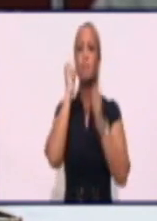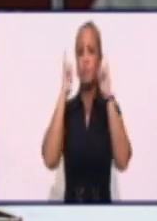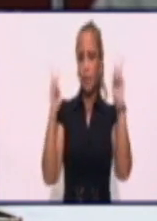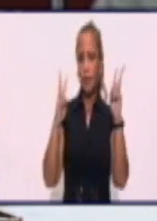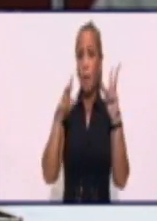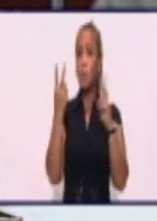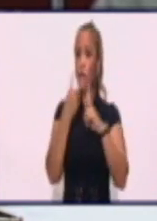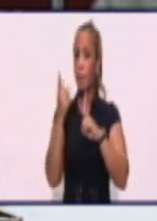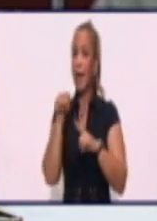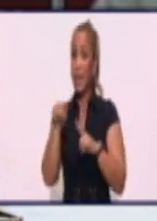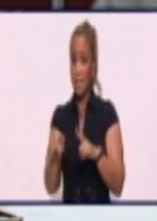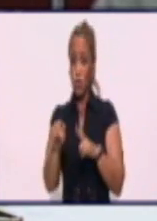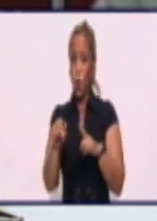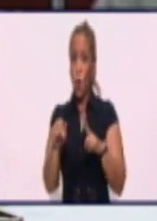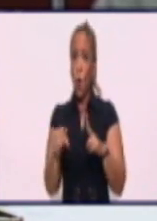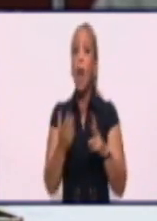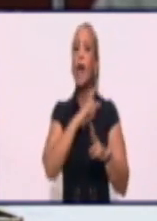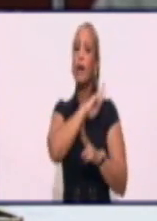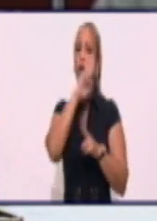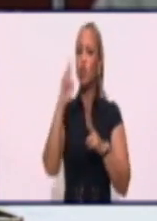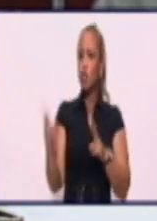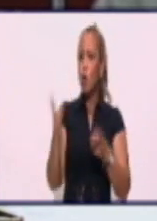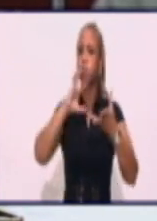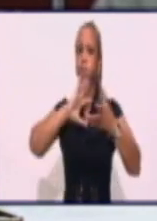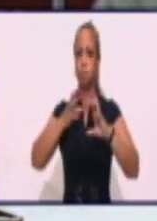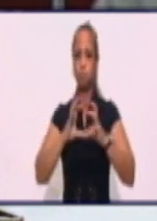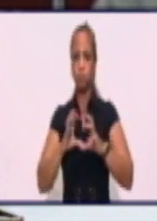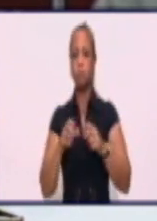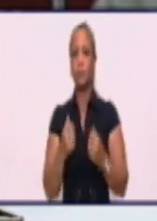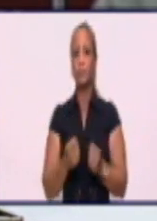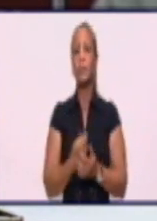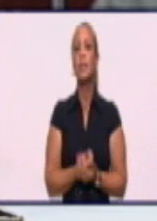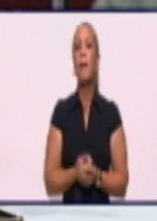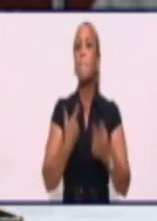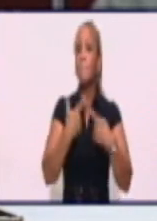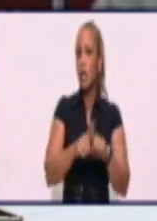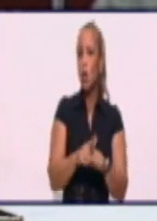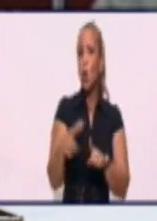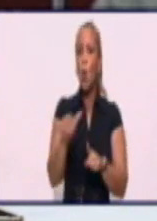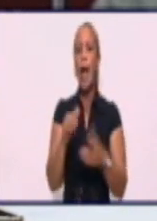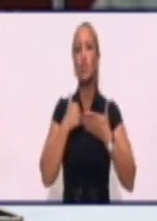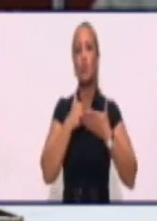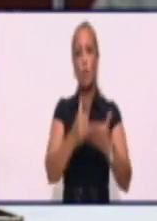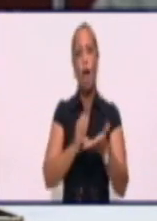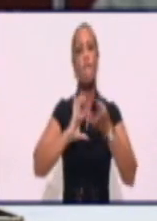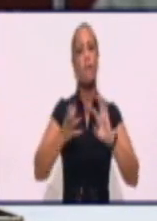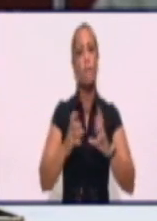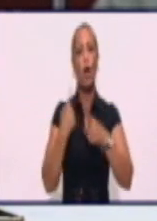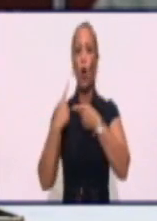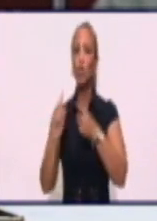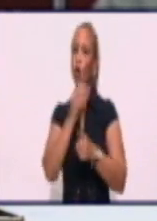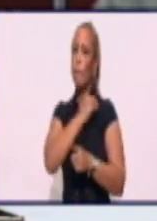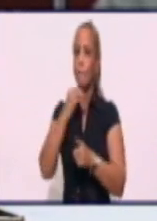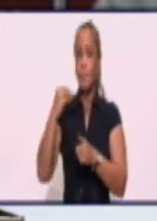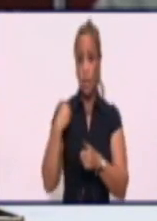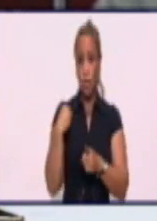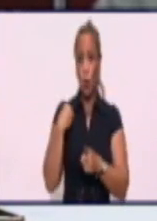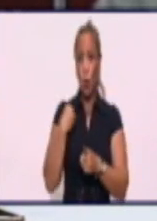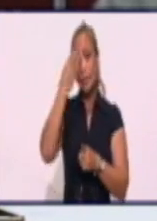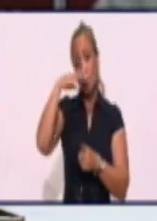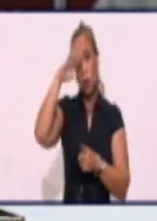formó. Pero ha ayudado también a formar otros médicos de Cuba y de otras naciones. Esa es la